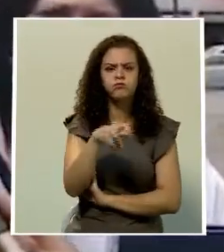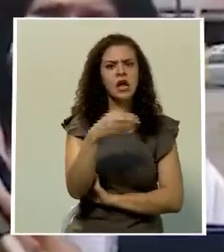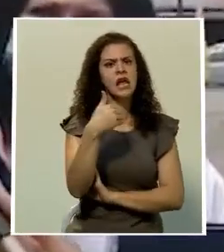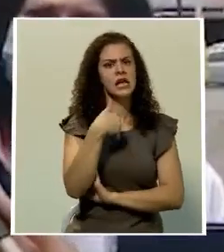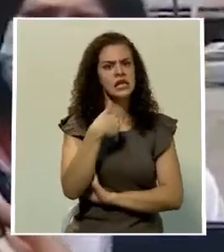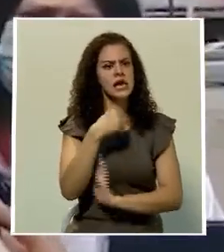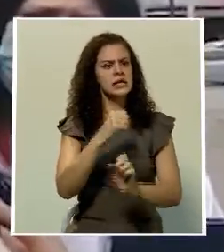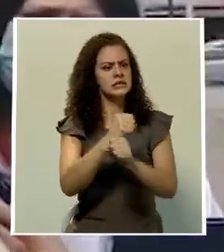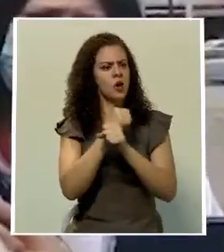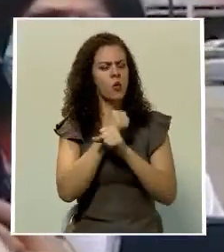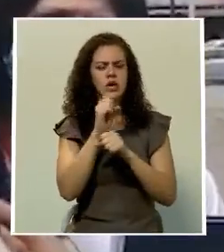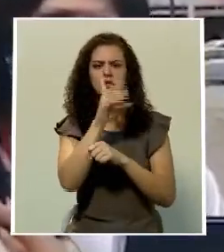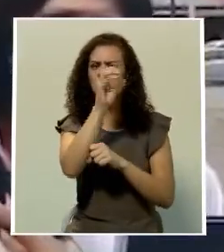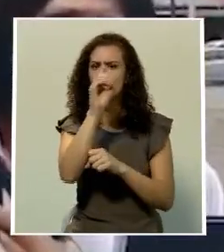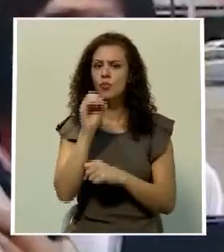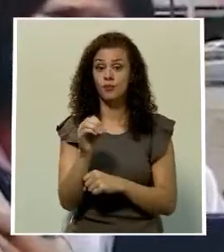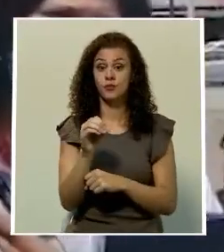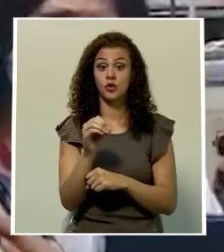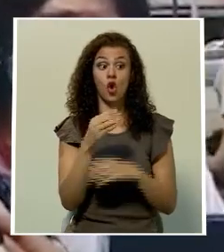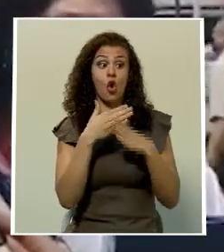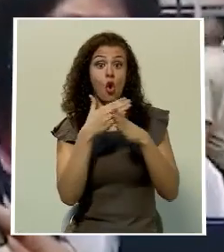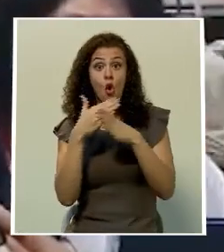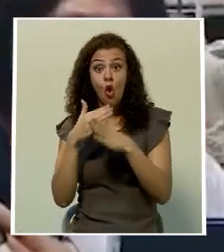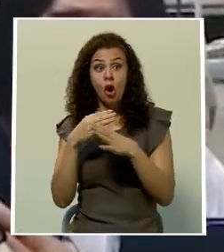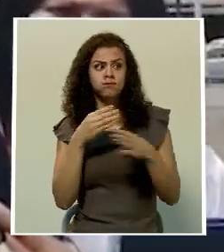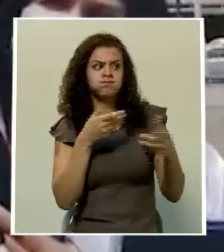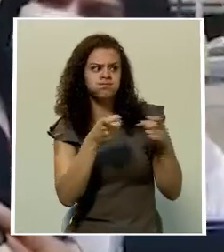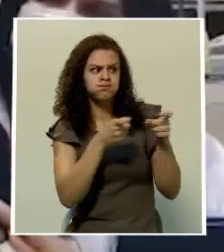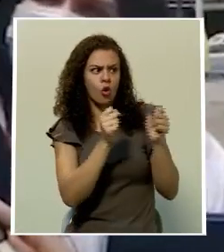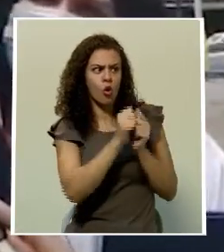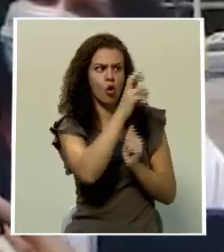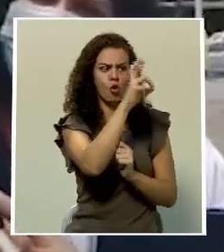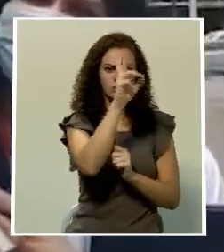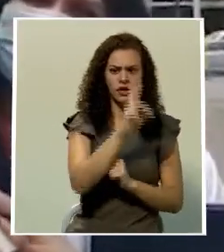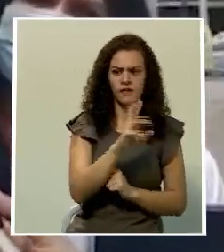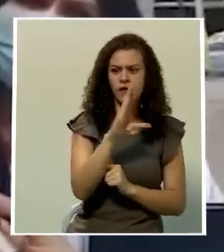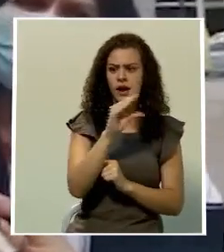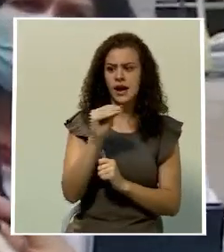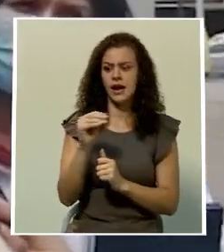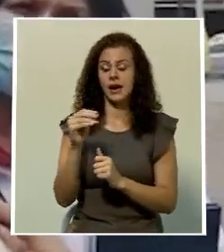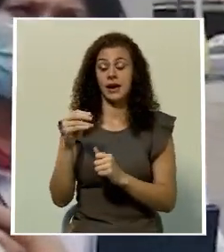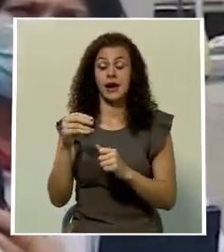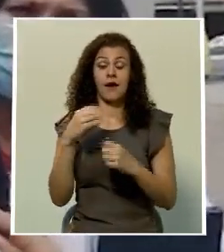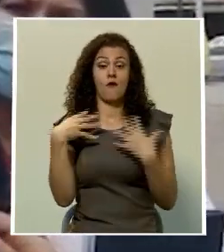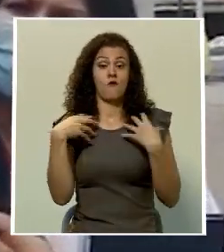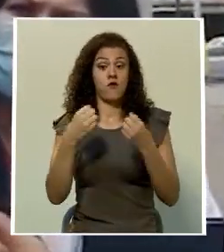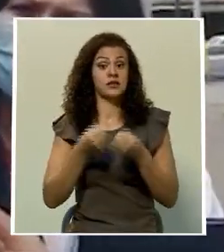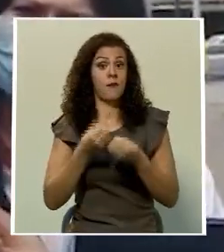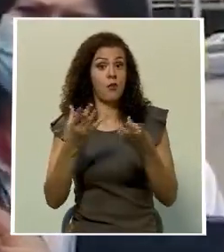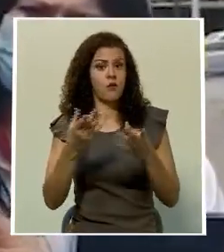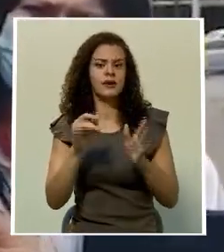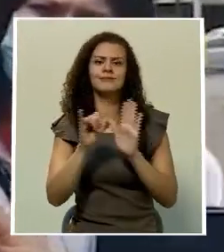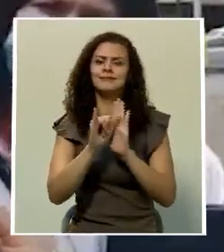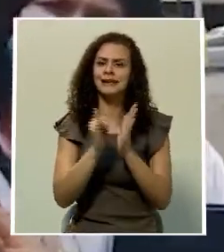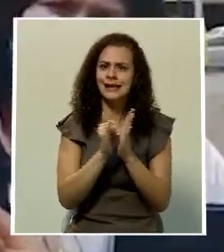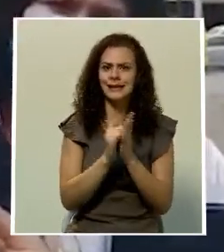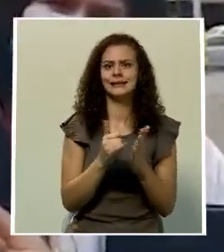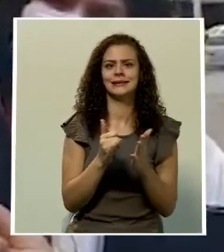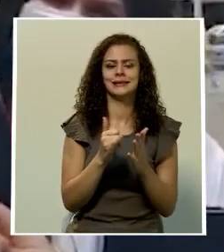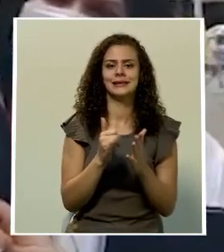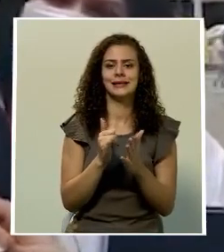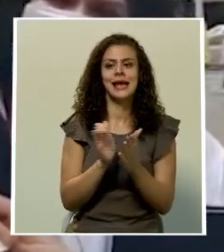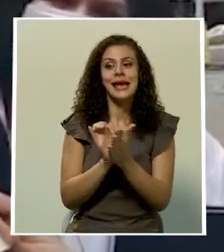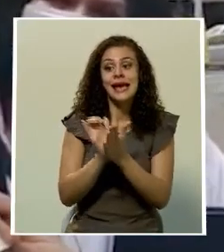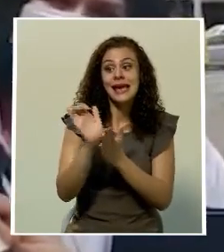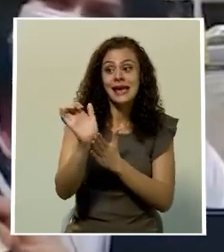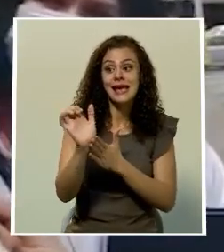tener cierto grado de impunidad. La coordinación que nosotros realizamos con Costa Rica aquí y las fuerzas públicas precisamente es impedirle que